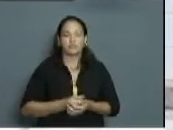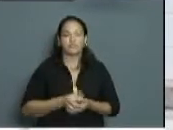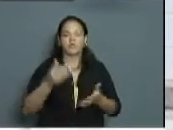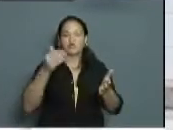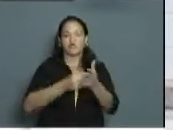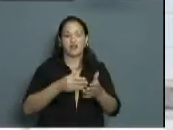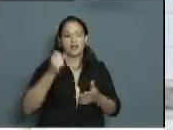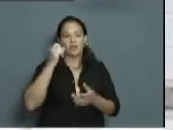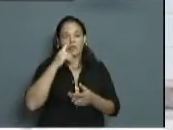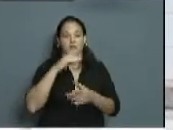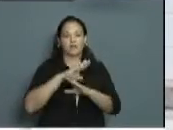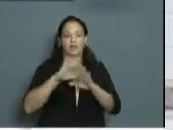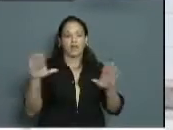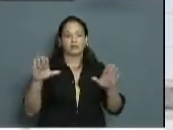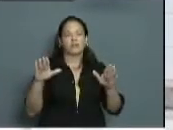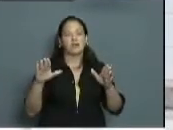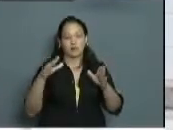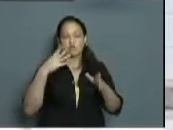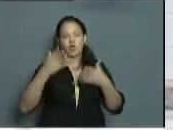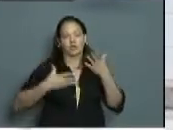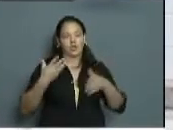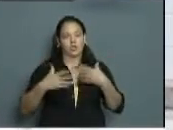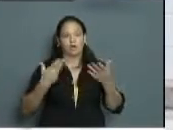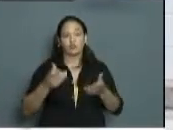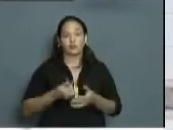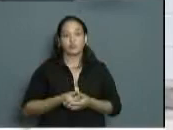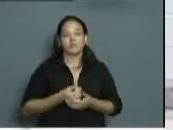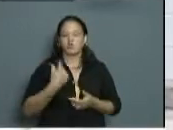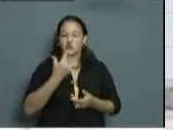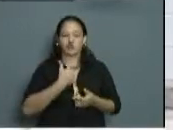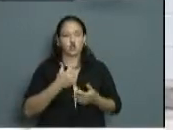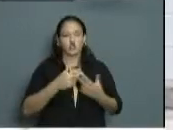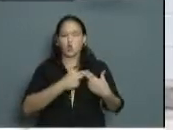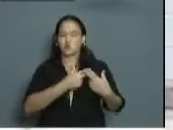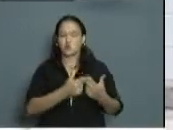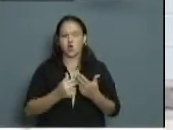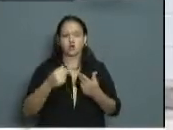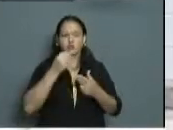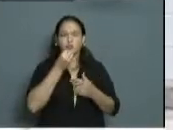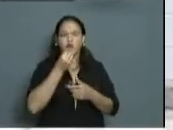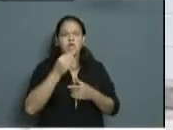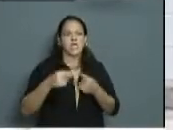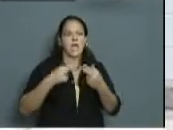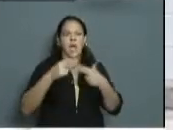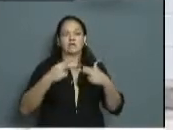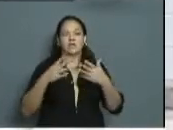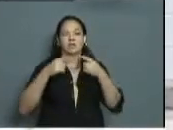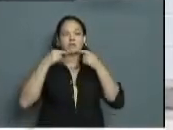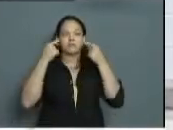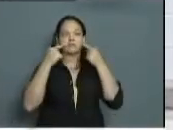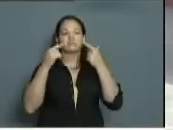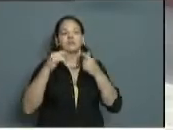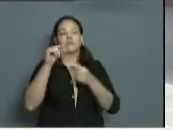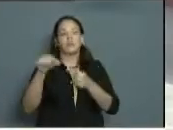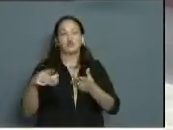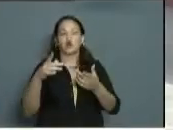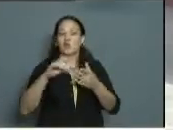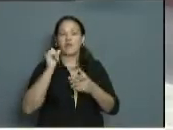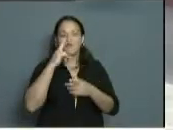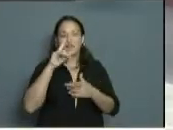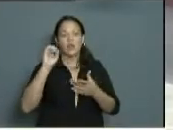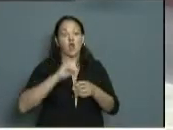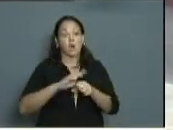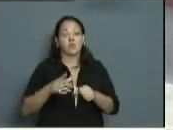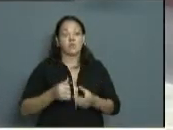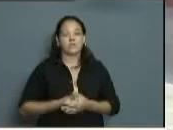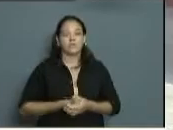un feliz término. Pero también tenemos el orgullo, el honor de salvar vidas y de tener la risa de nuestros pacientes. En medio